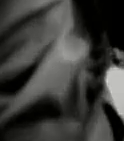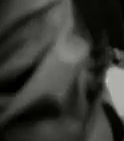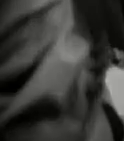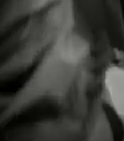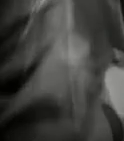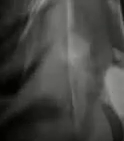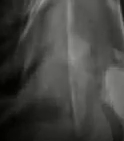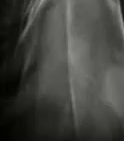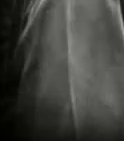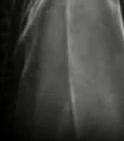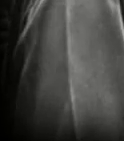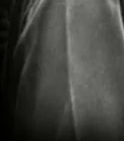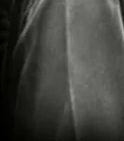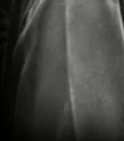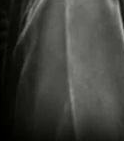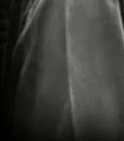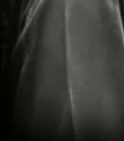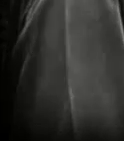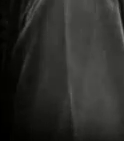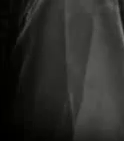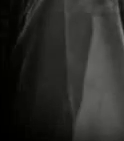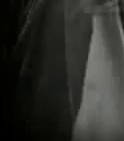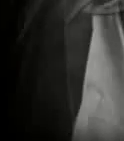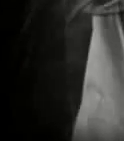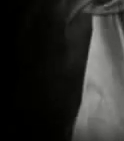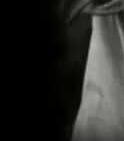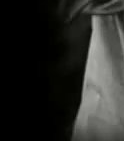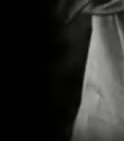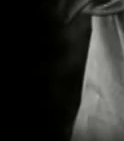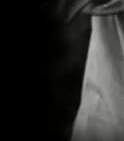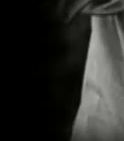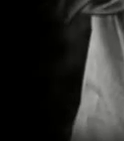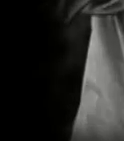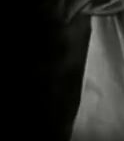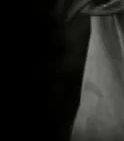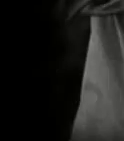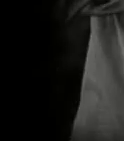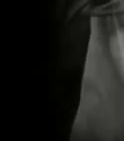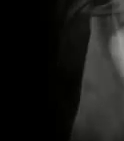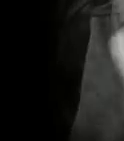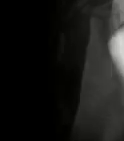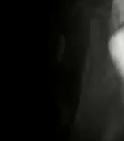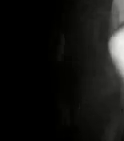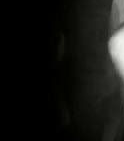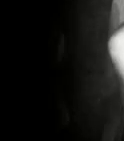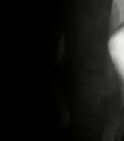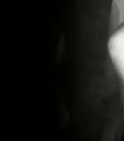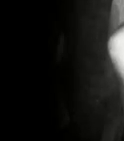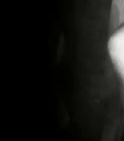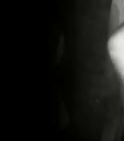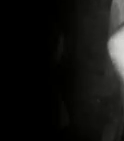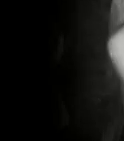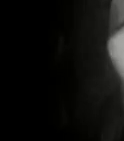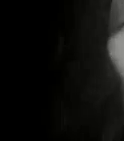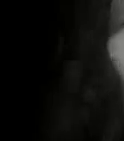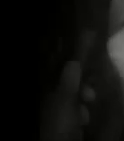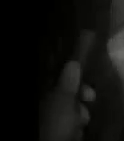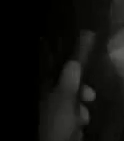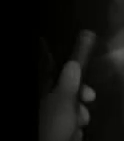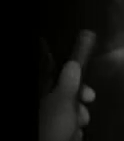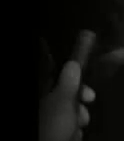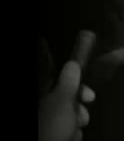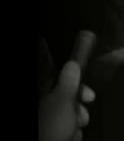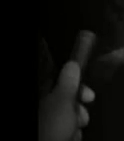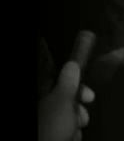muchas generaciones de cubanos han pagado el elevado costo de muchas vidas de